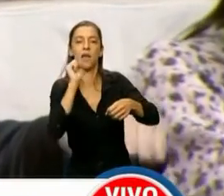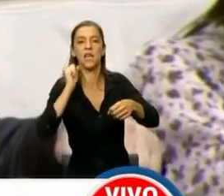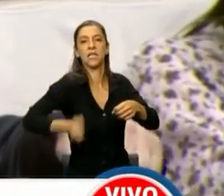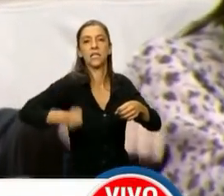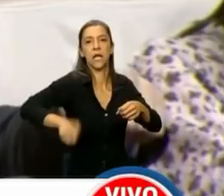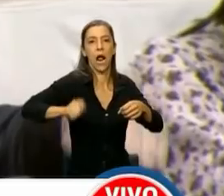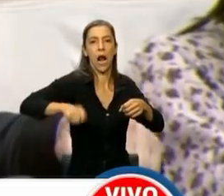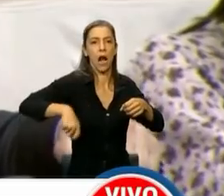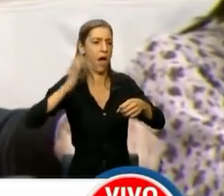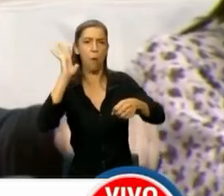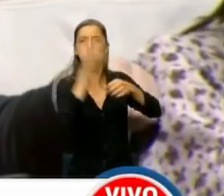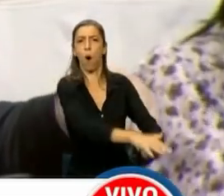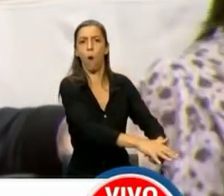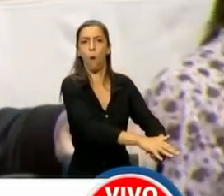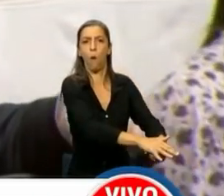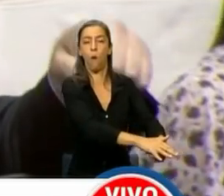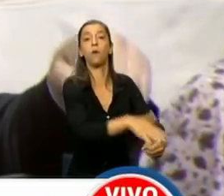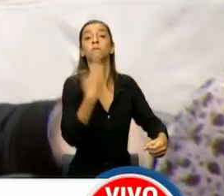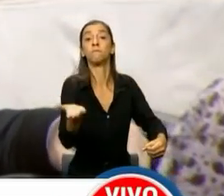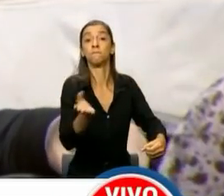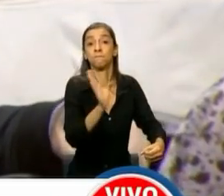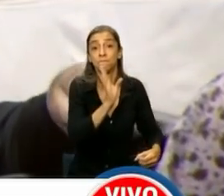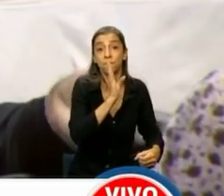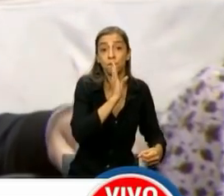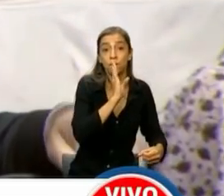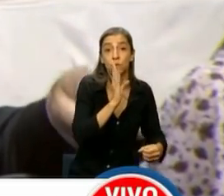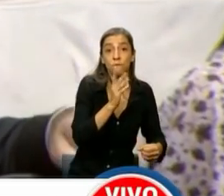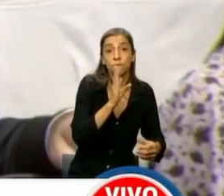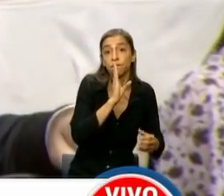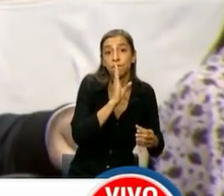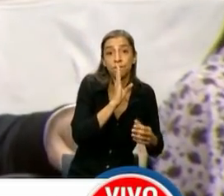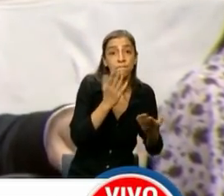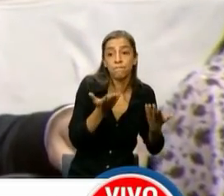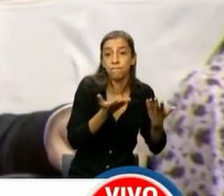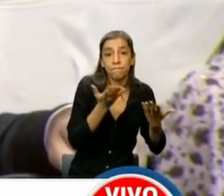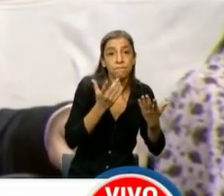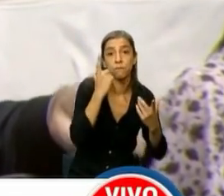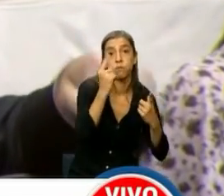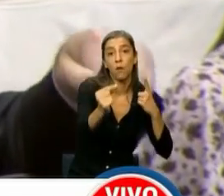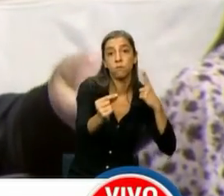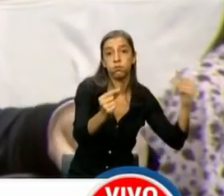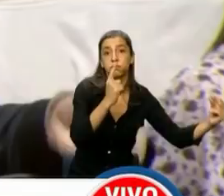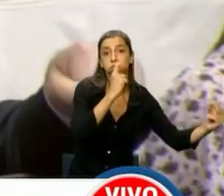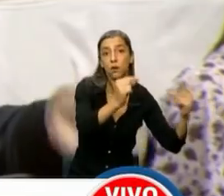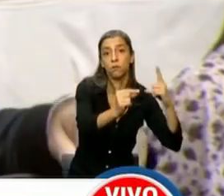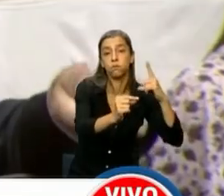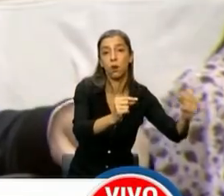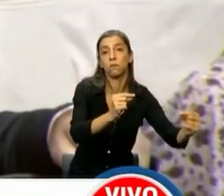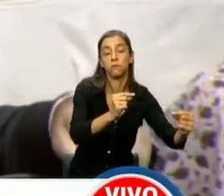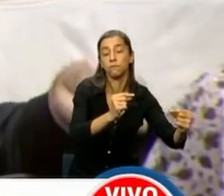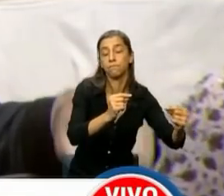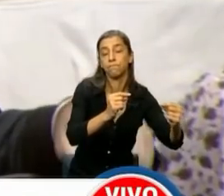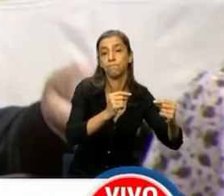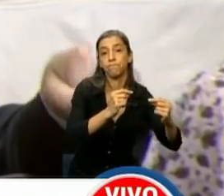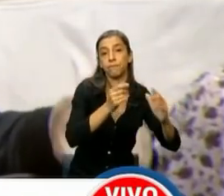Situación que a la postre terminó con los judíos yéndose de Egipto. Es decir, caminaron 40